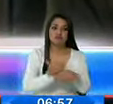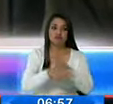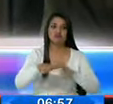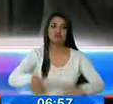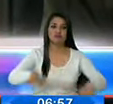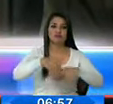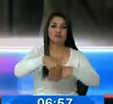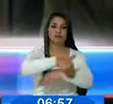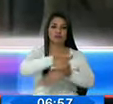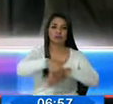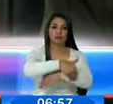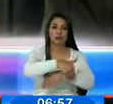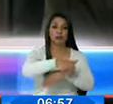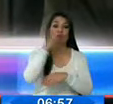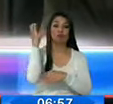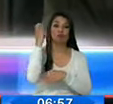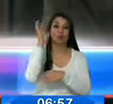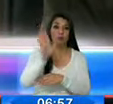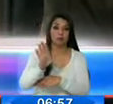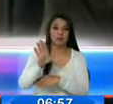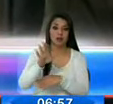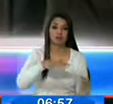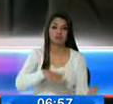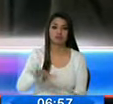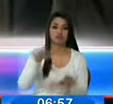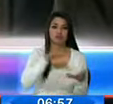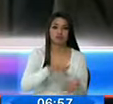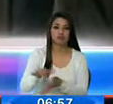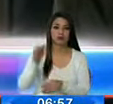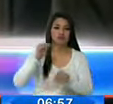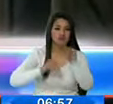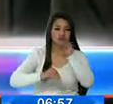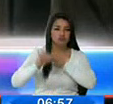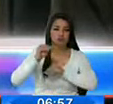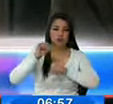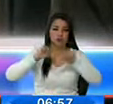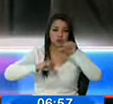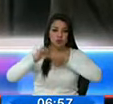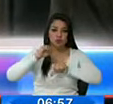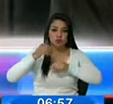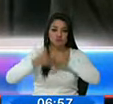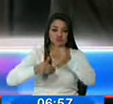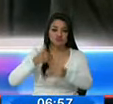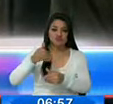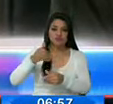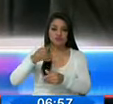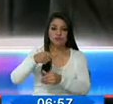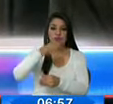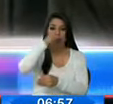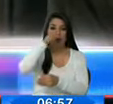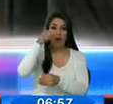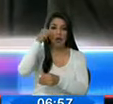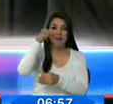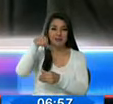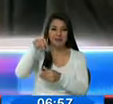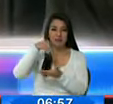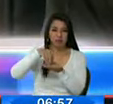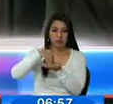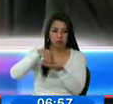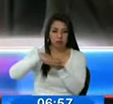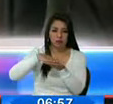pasen a Colombia para el procesamiento de la cocaína,